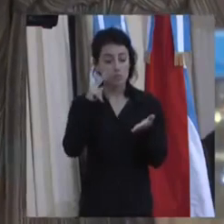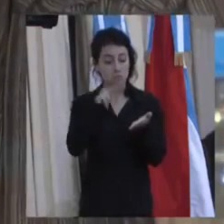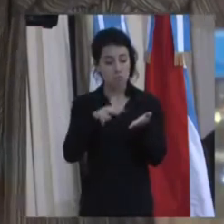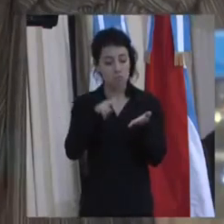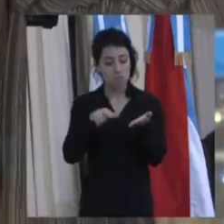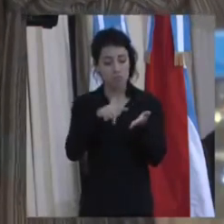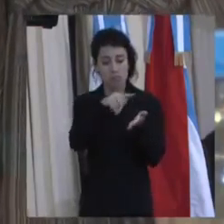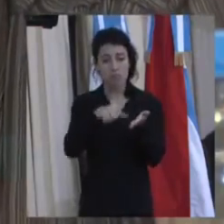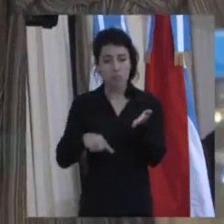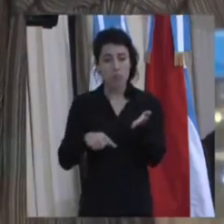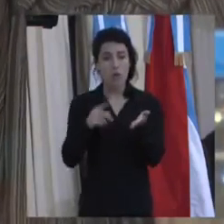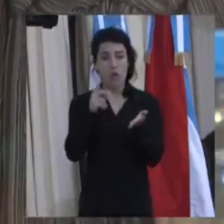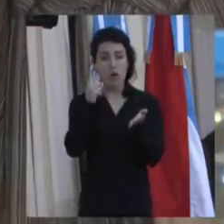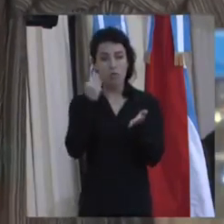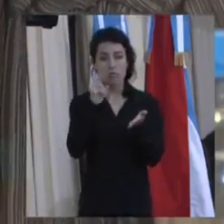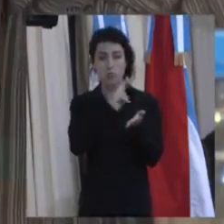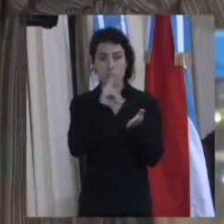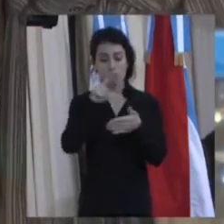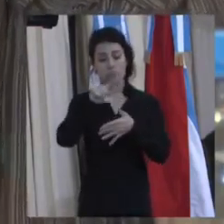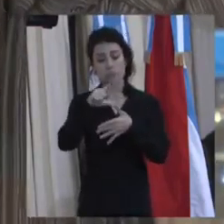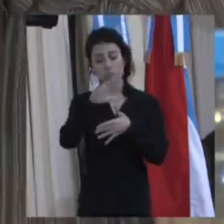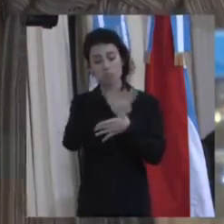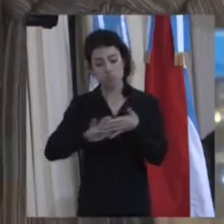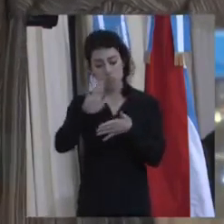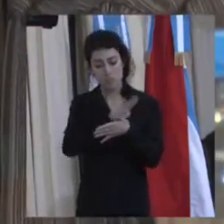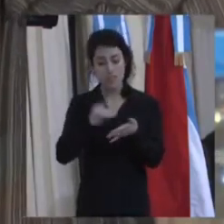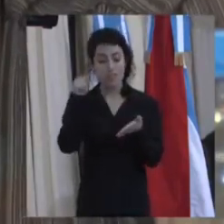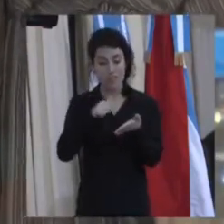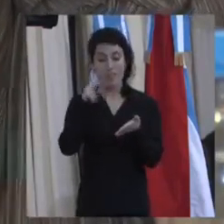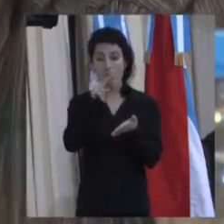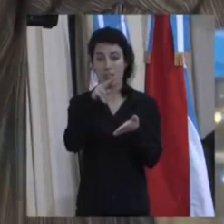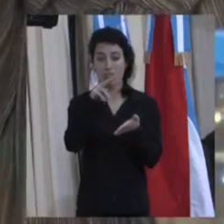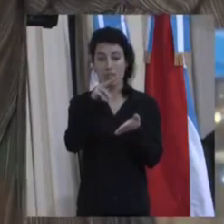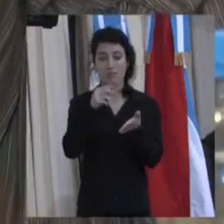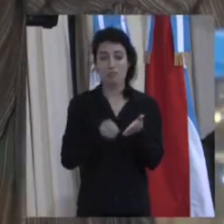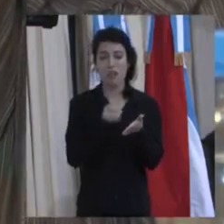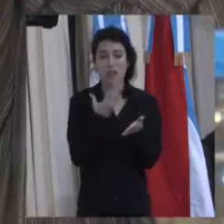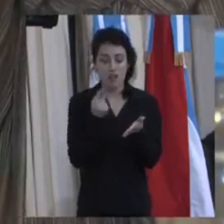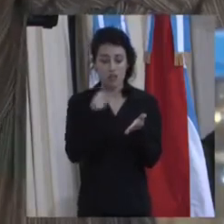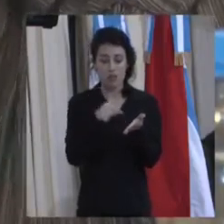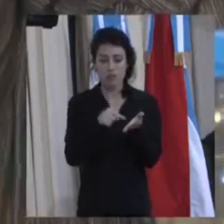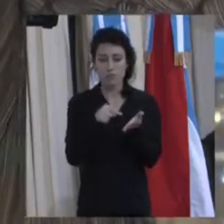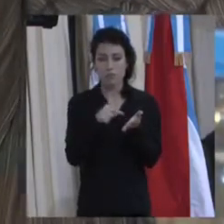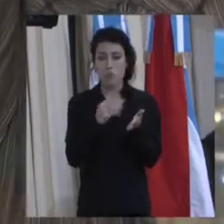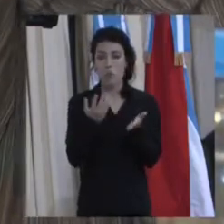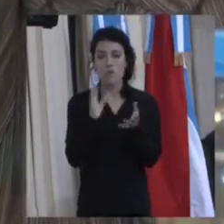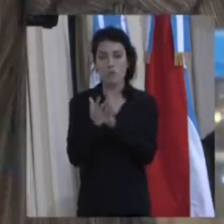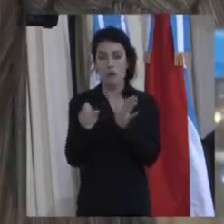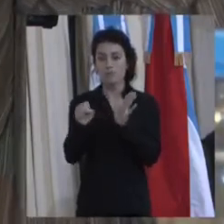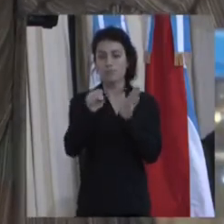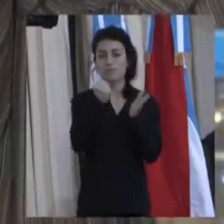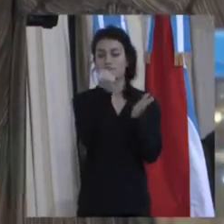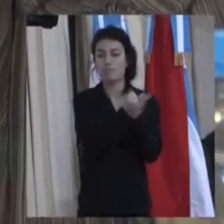liminar decía hombres y mujeres en América Latina. Bueno, esta declaración es un claro signo de cambio de los tiempos,